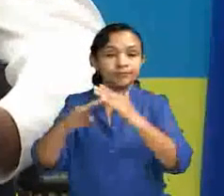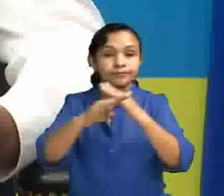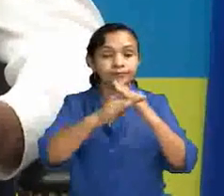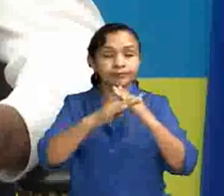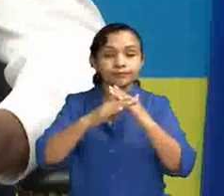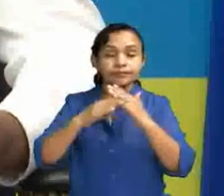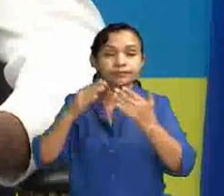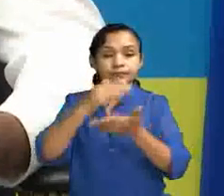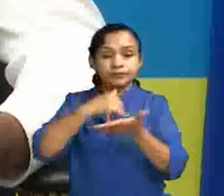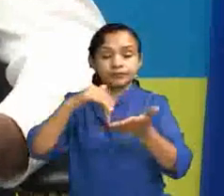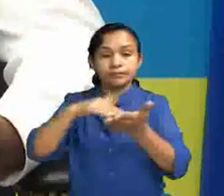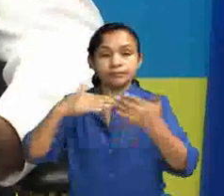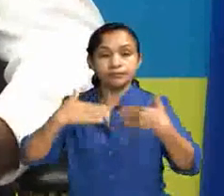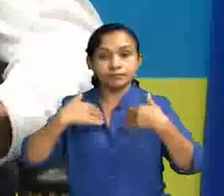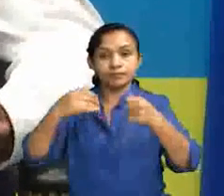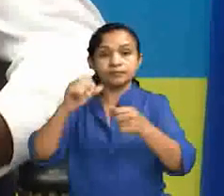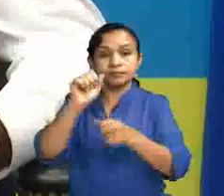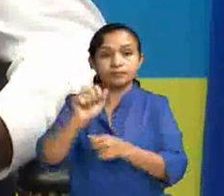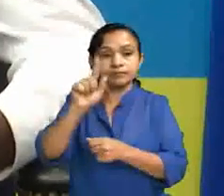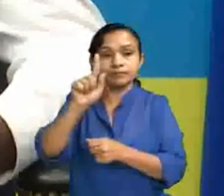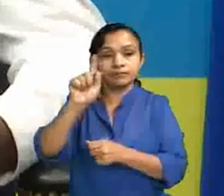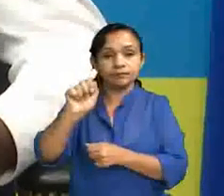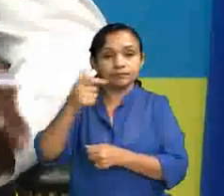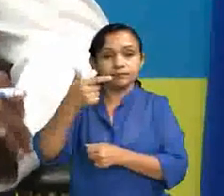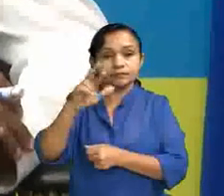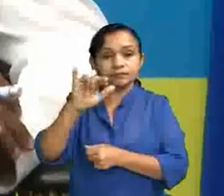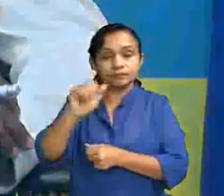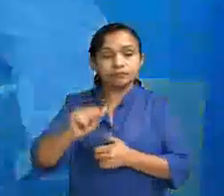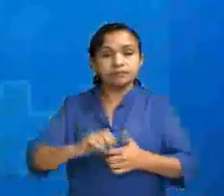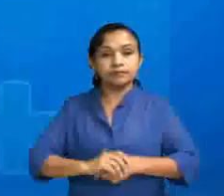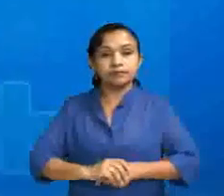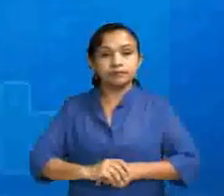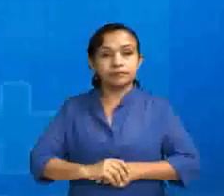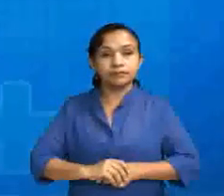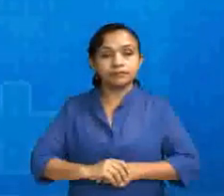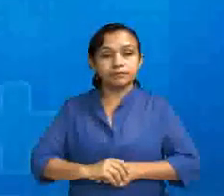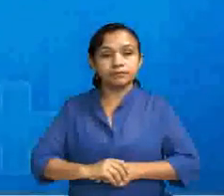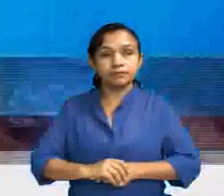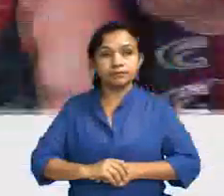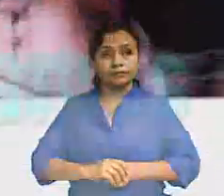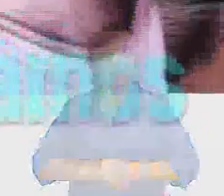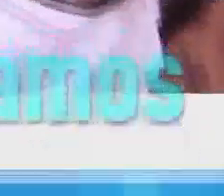Centro de Salud Altagracia. Usted no le cambie de canal, ya regresamos.